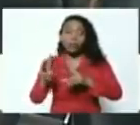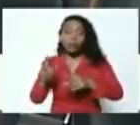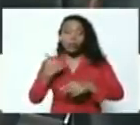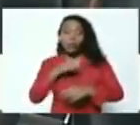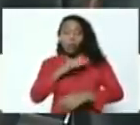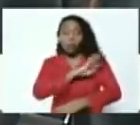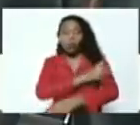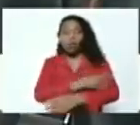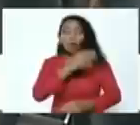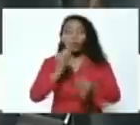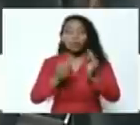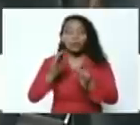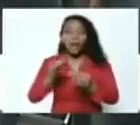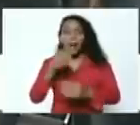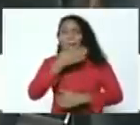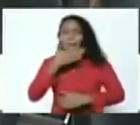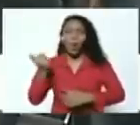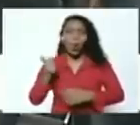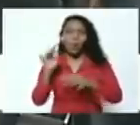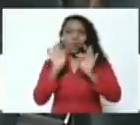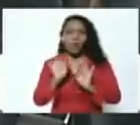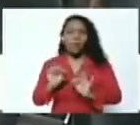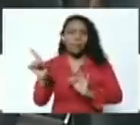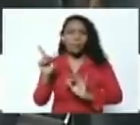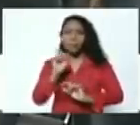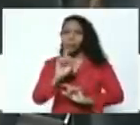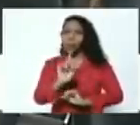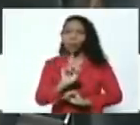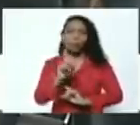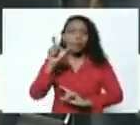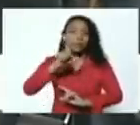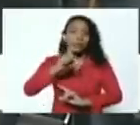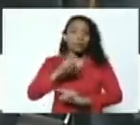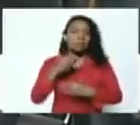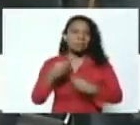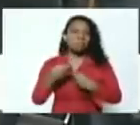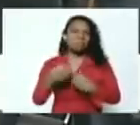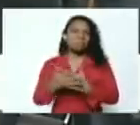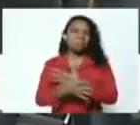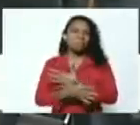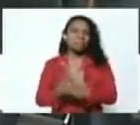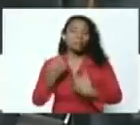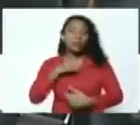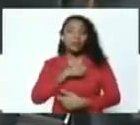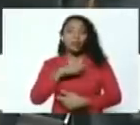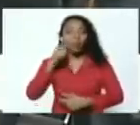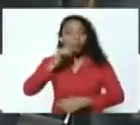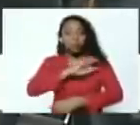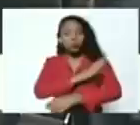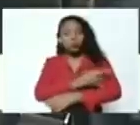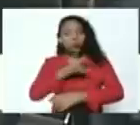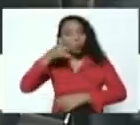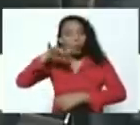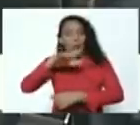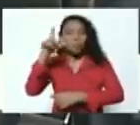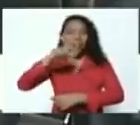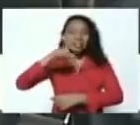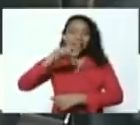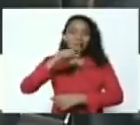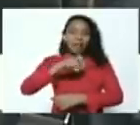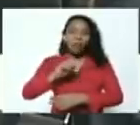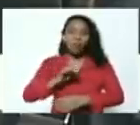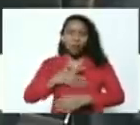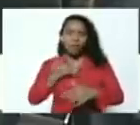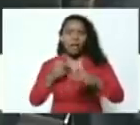mejorado sustancialmente, pero no lo necesario como para que nuestro pueblo y el pueblo más necesitado pueda